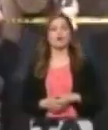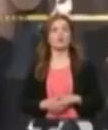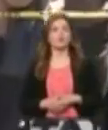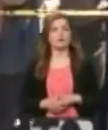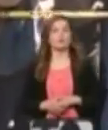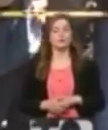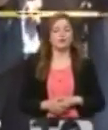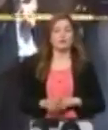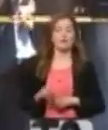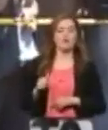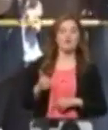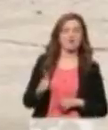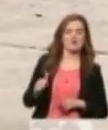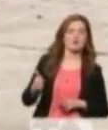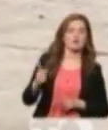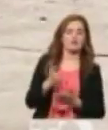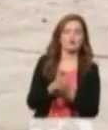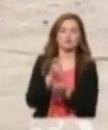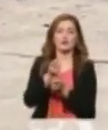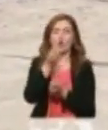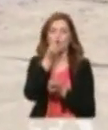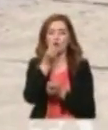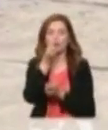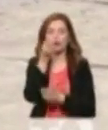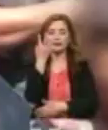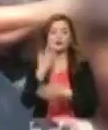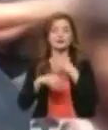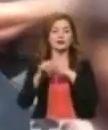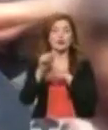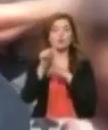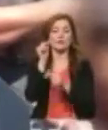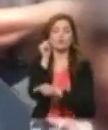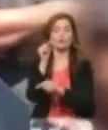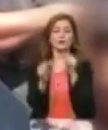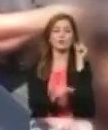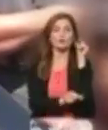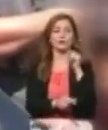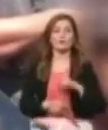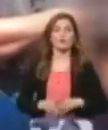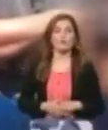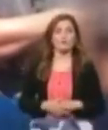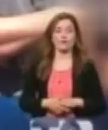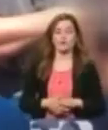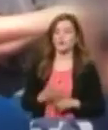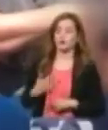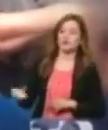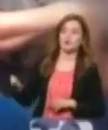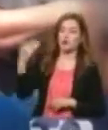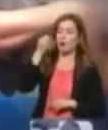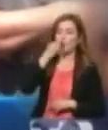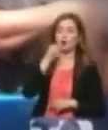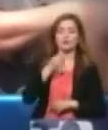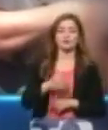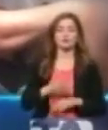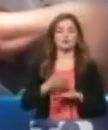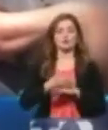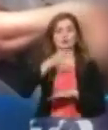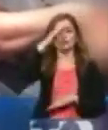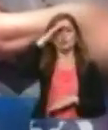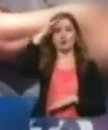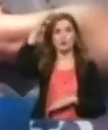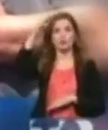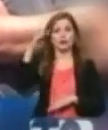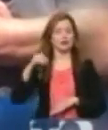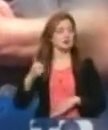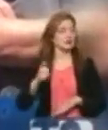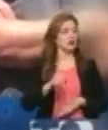se había acercado al lugar para comprar comida para sus gemelas. Y subió y dijo que íbamos a comer, pero después ya los policías bajaron a la casa